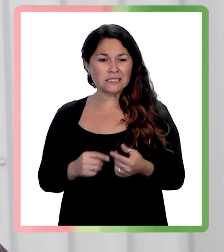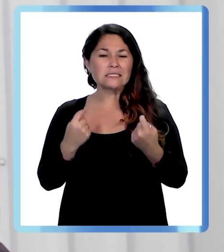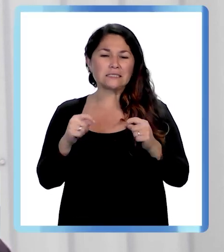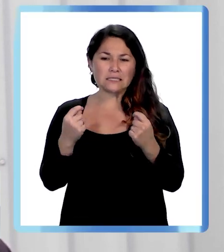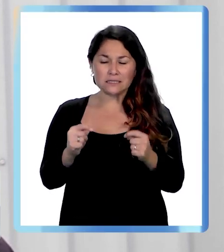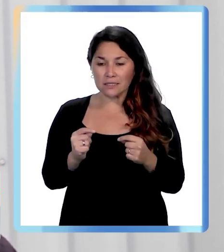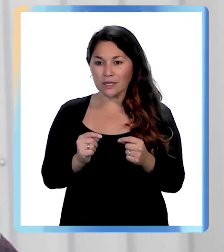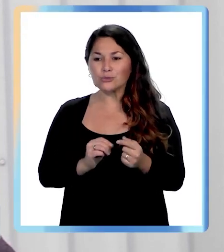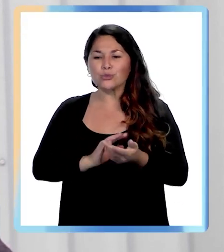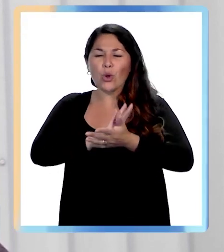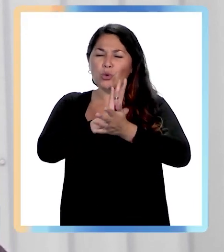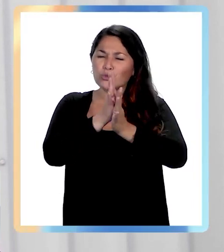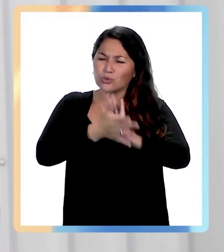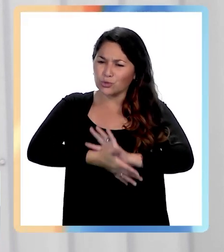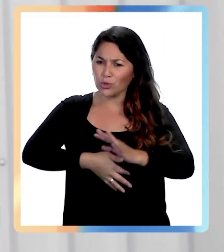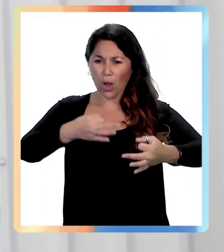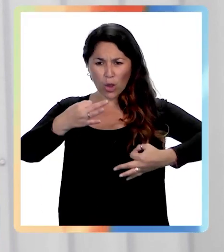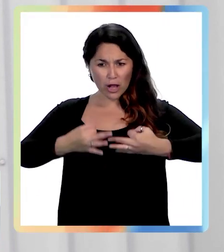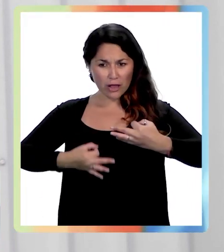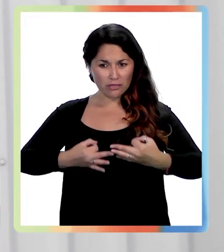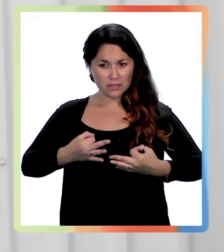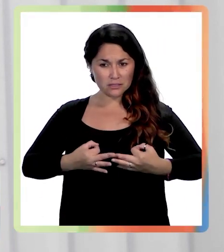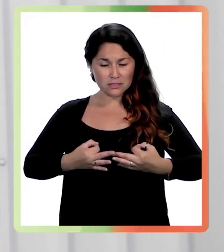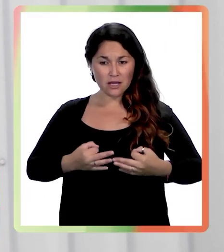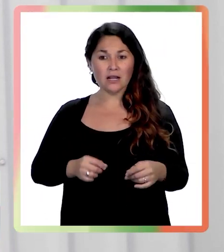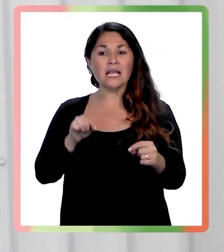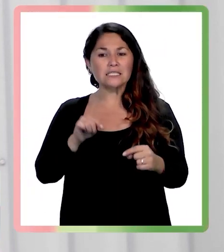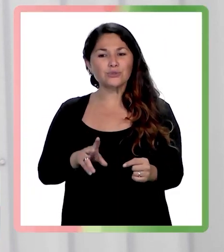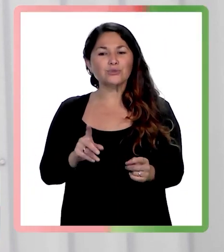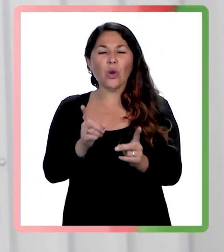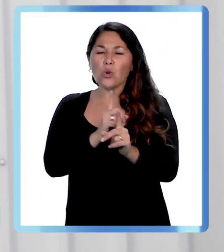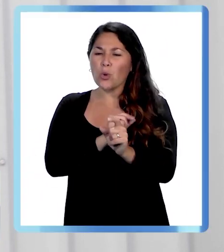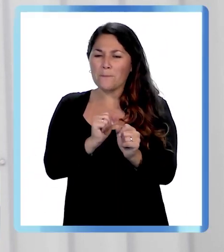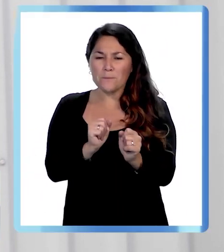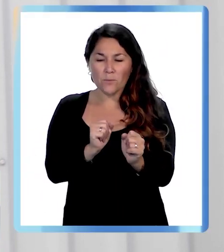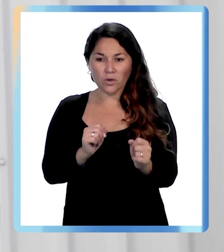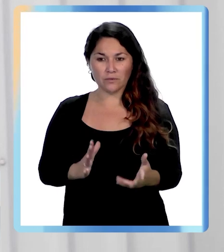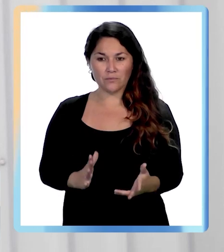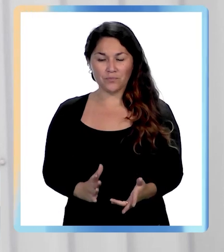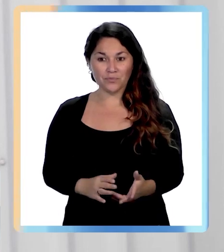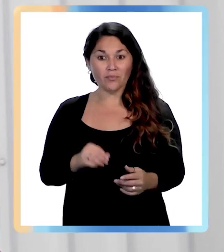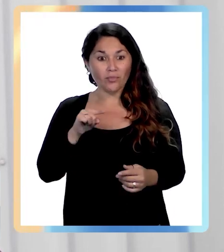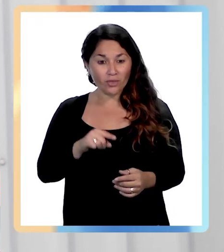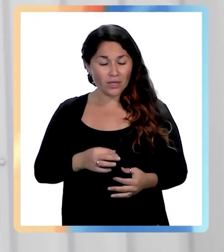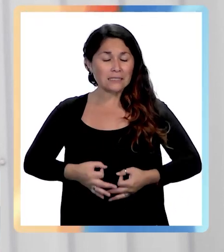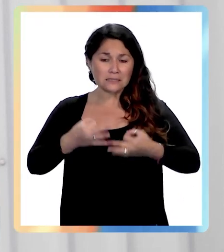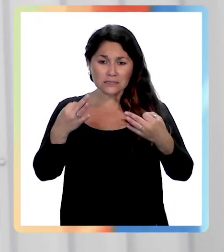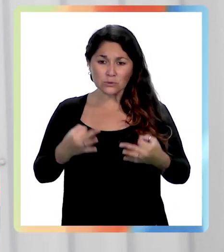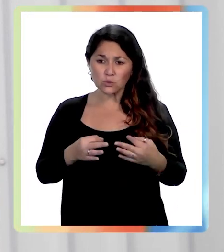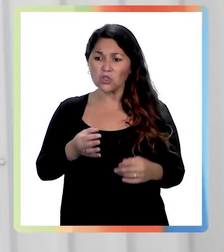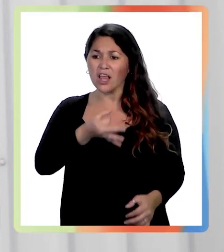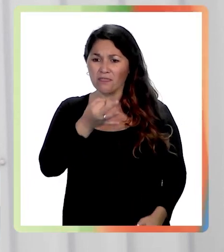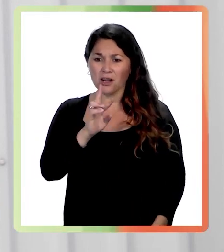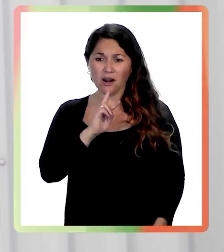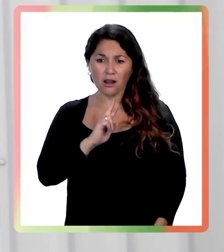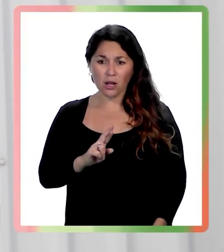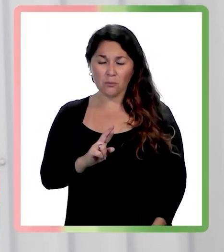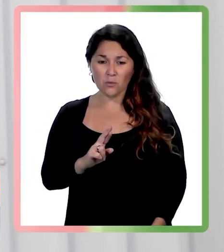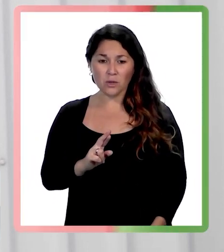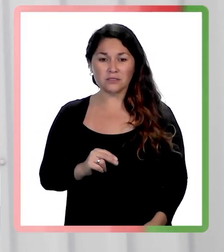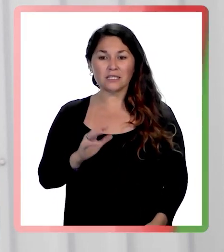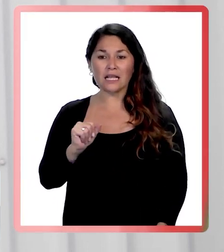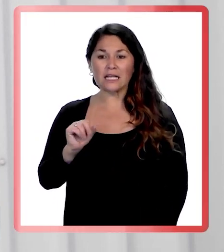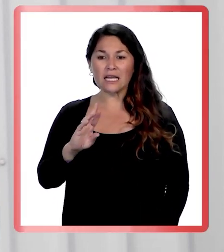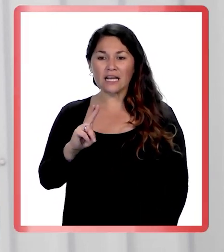todas las gestiones jurídicas para que esto quede sin efecto, ya que a nuestro juicio es una resolución arbitraria, y es por